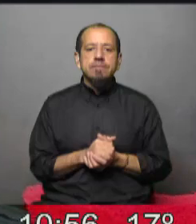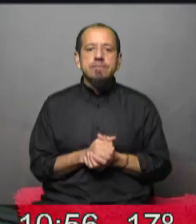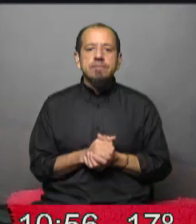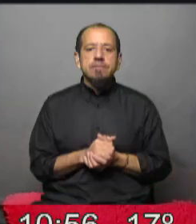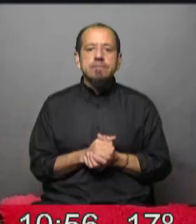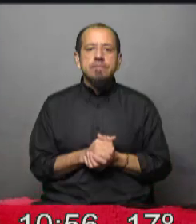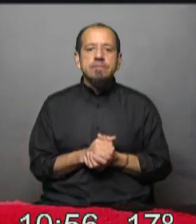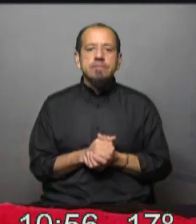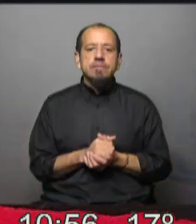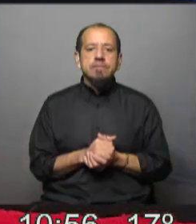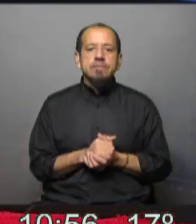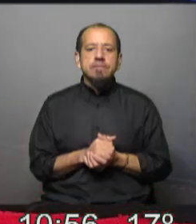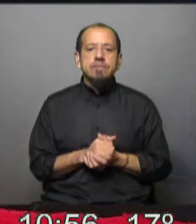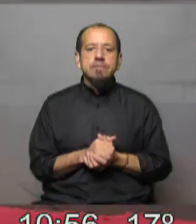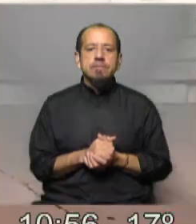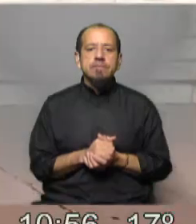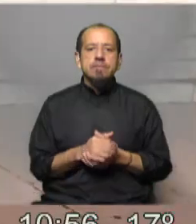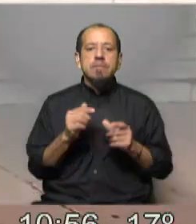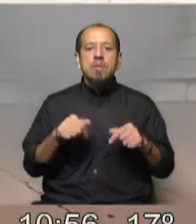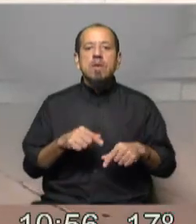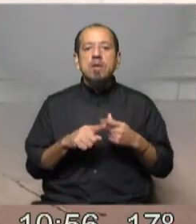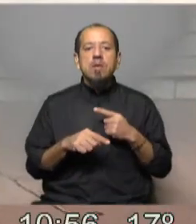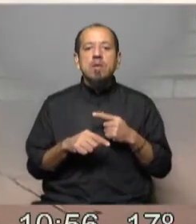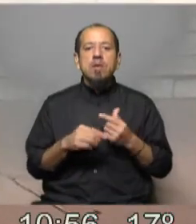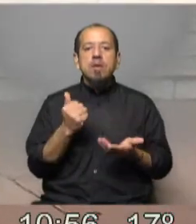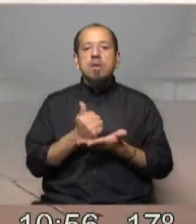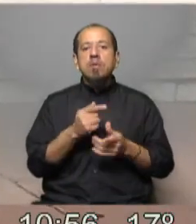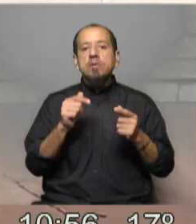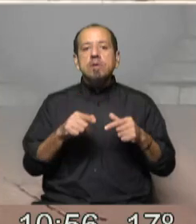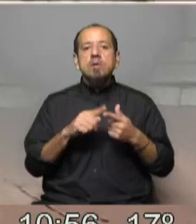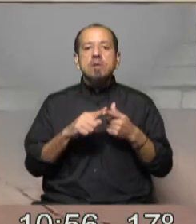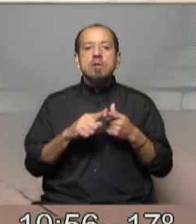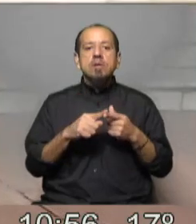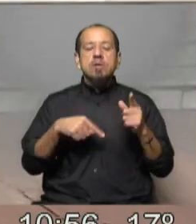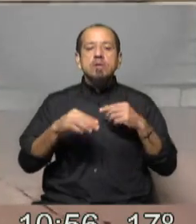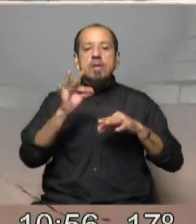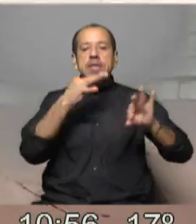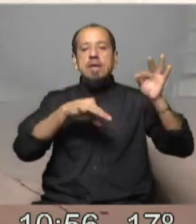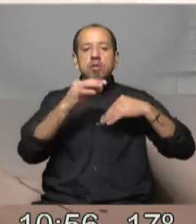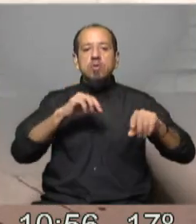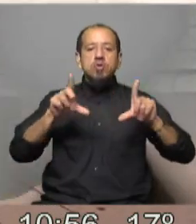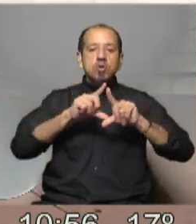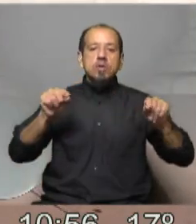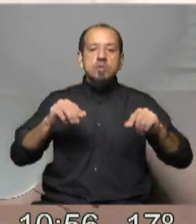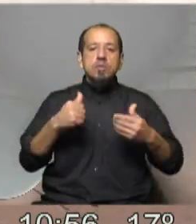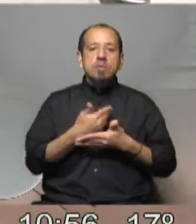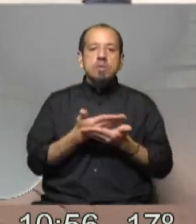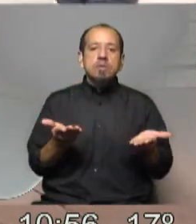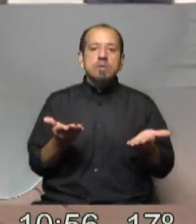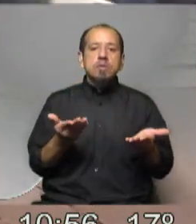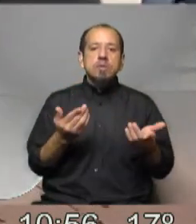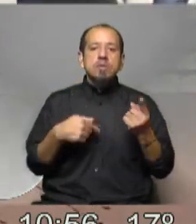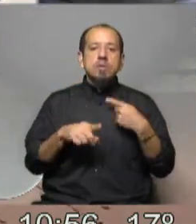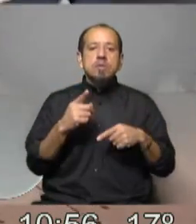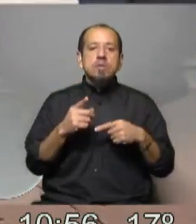Fito querido, compañeras, renuevo el saludo en esta mañana. Y como lo prometido es deuda, estamos en el Teatro Solís para presentar lo que va a ser una nueva